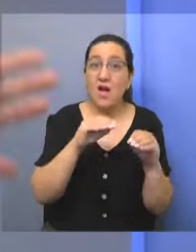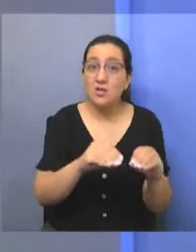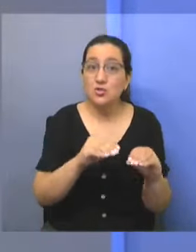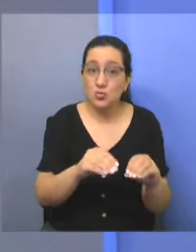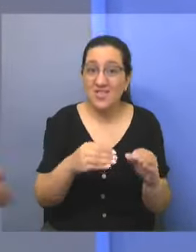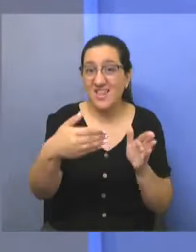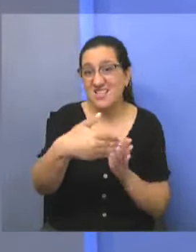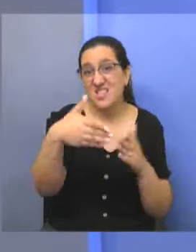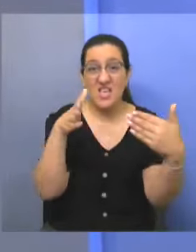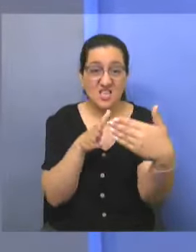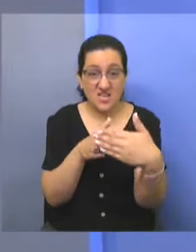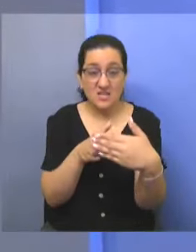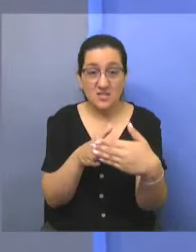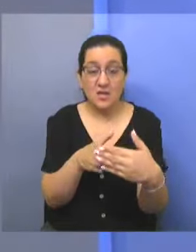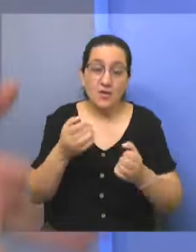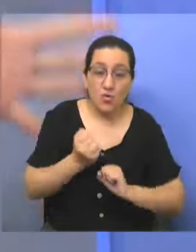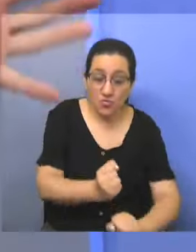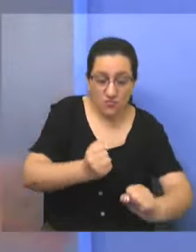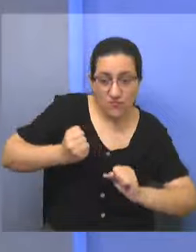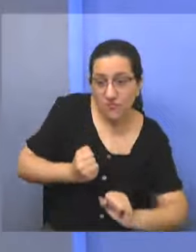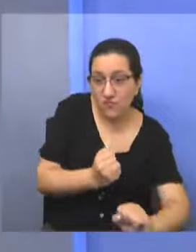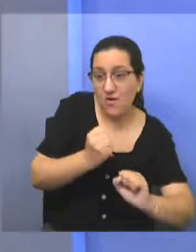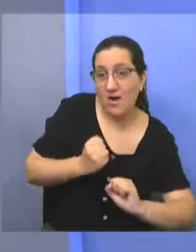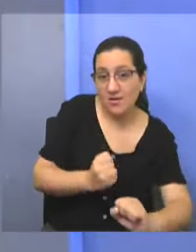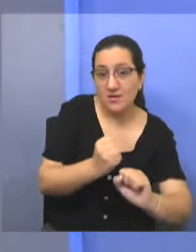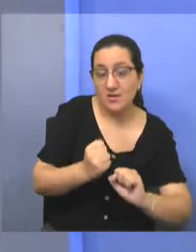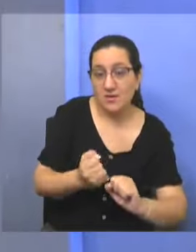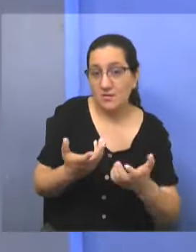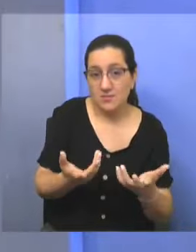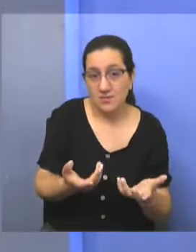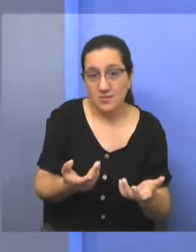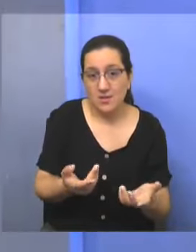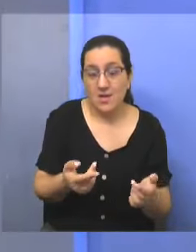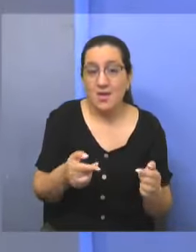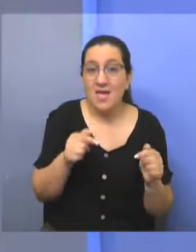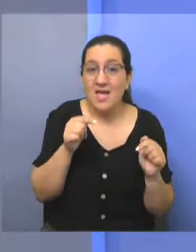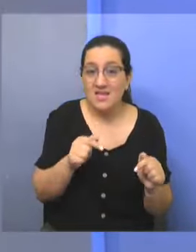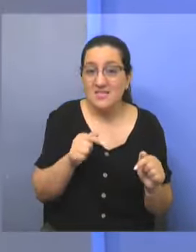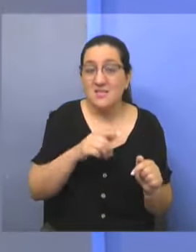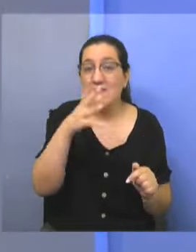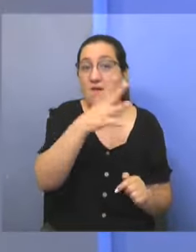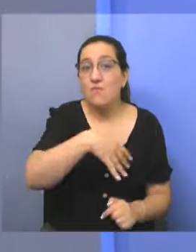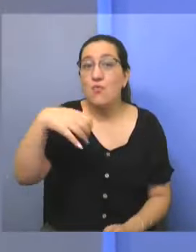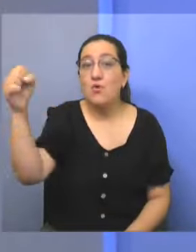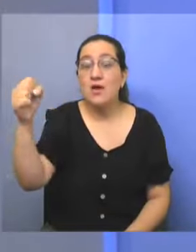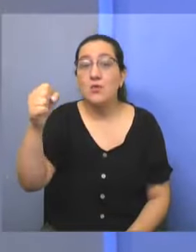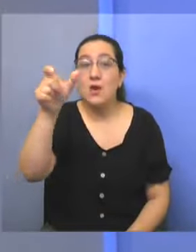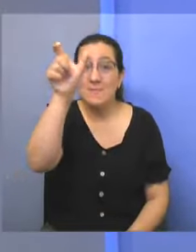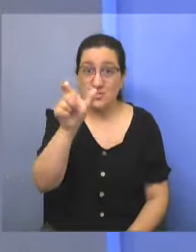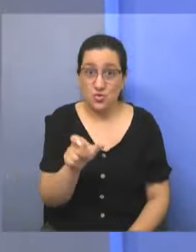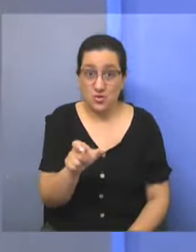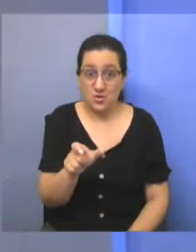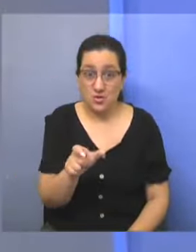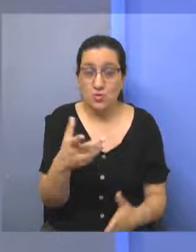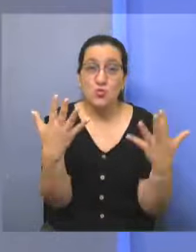las esquinas cuando hacen el barrido, que algún vecino sacó o lo que fuera, las va a venir a buscar un ser humano con